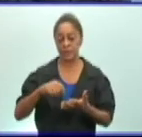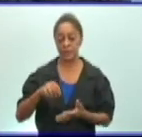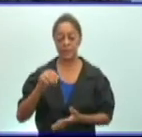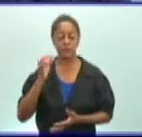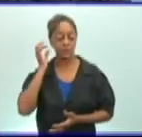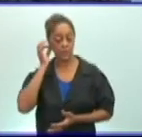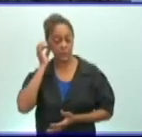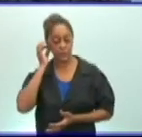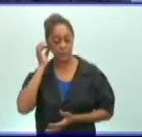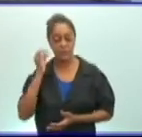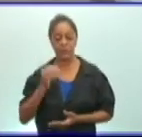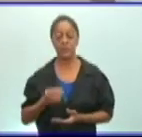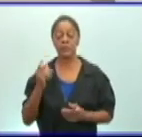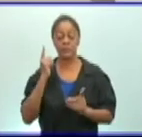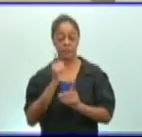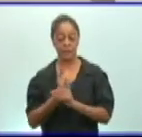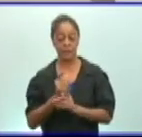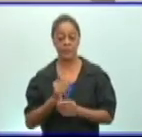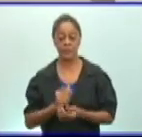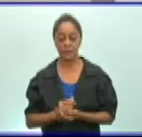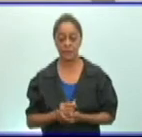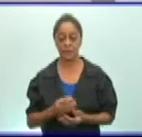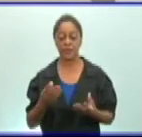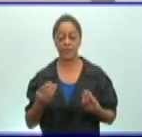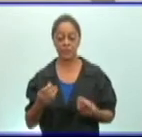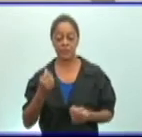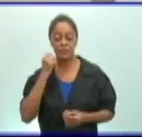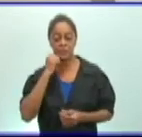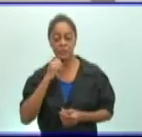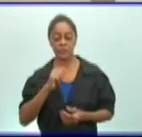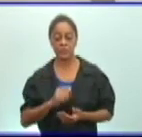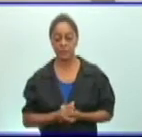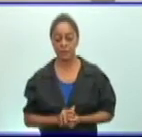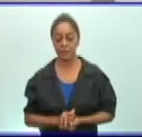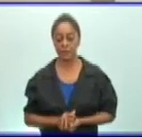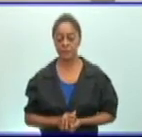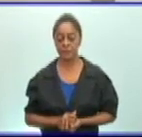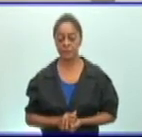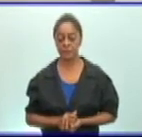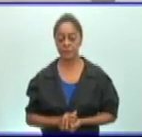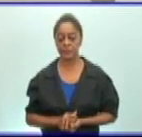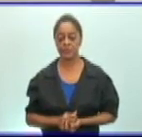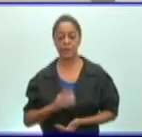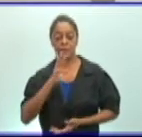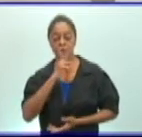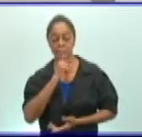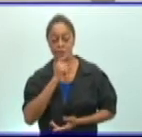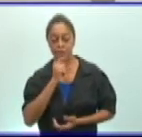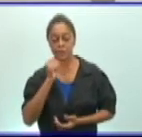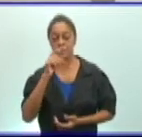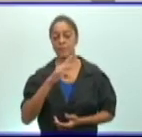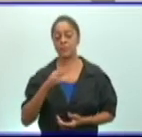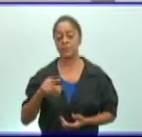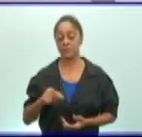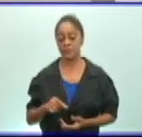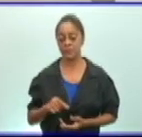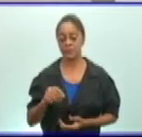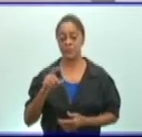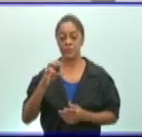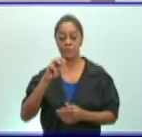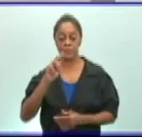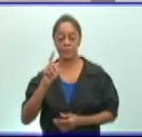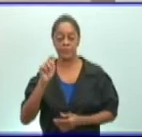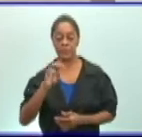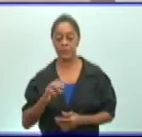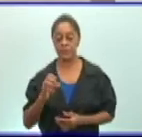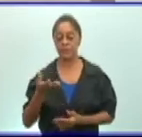alguna manera nos va a acercar mucho más a esta brillante civilización. Mitos y Leyendas de la Antigua